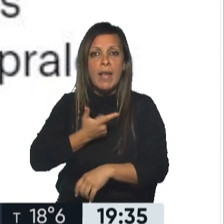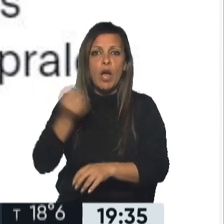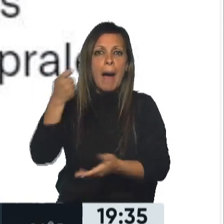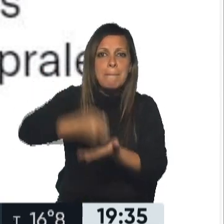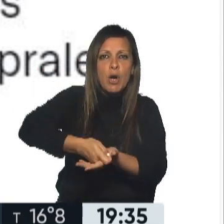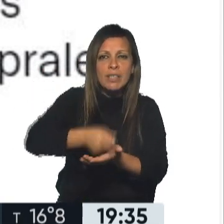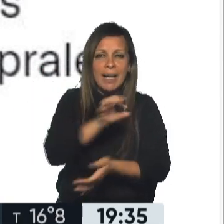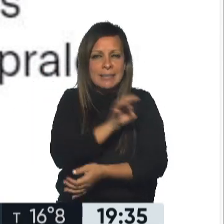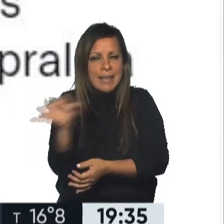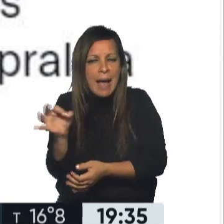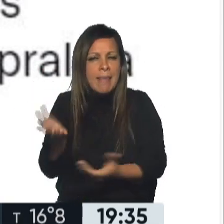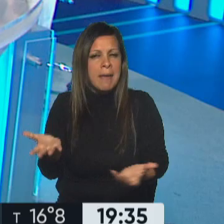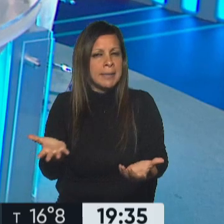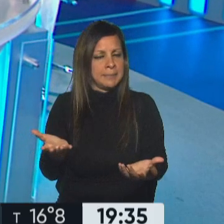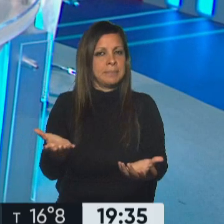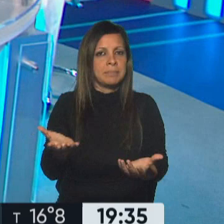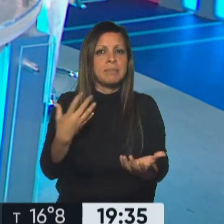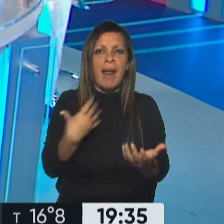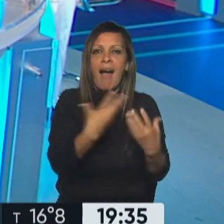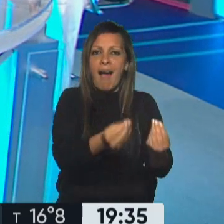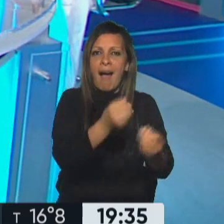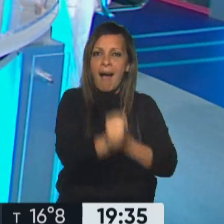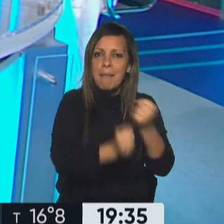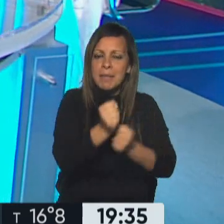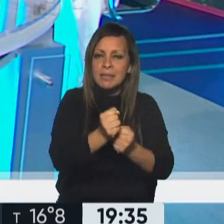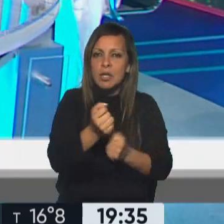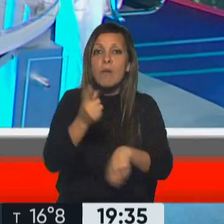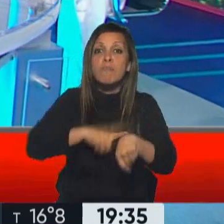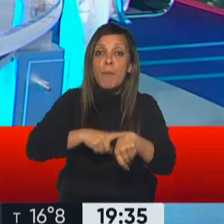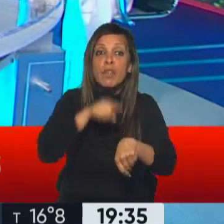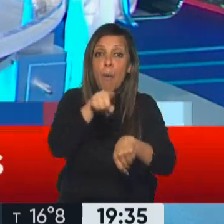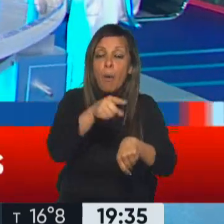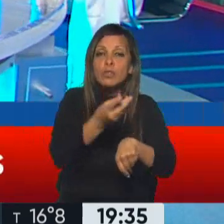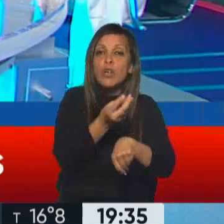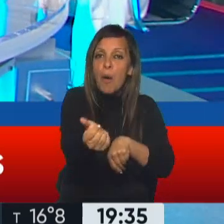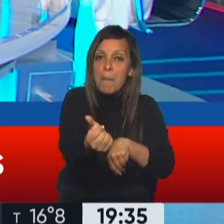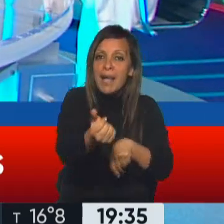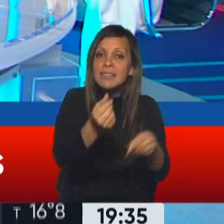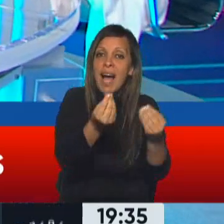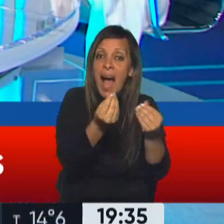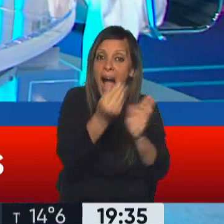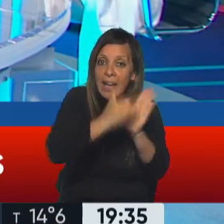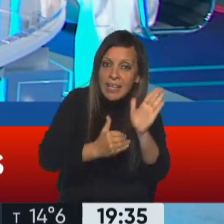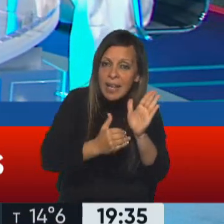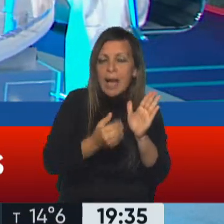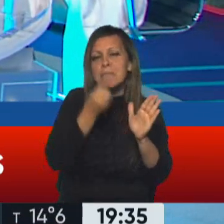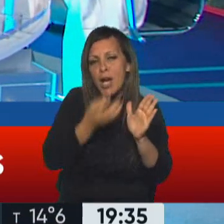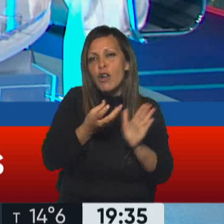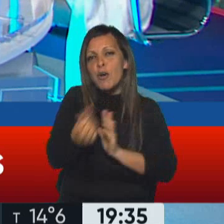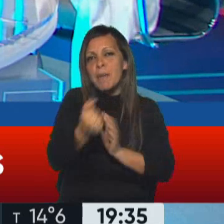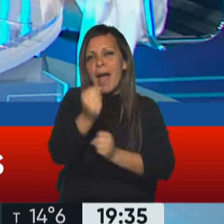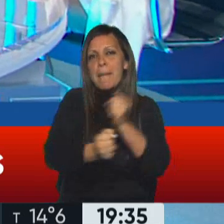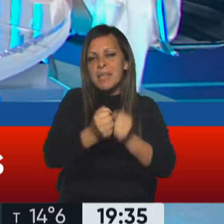capital justamente para que salvarla de la quiebra. Cuando compres harina, mete el chivo de Morixe, cómprale a